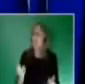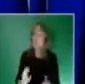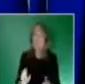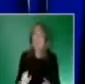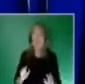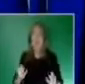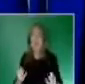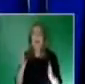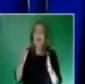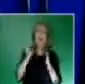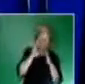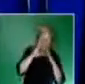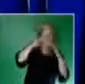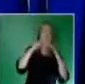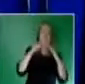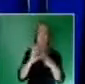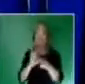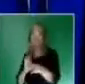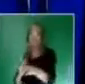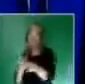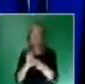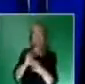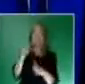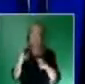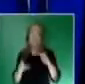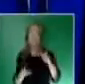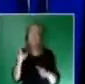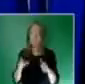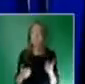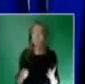cuidar a los hijos de tener amigos de tener lo elemental